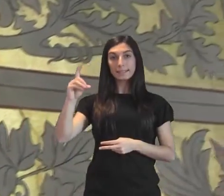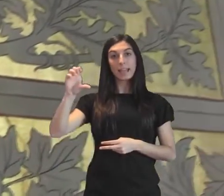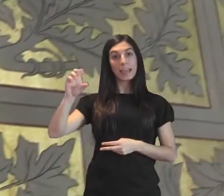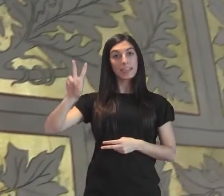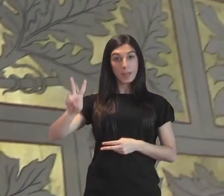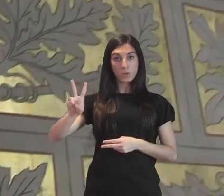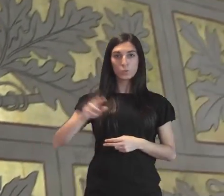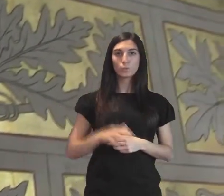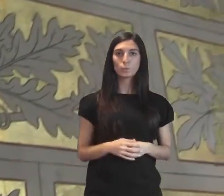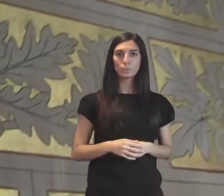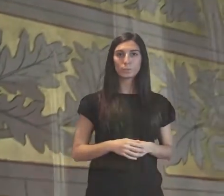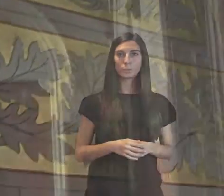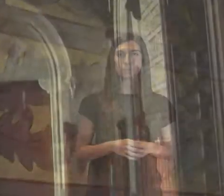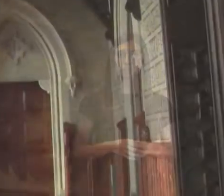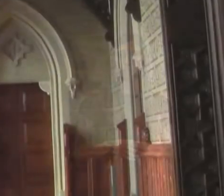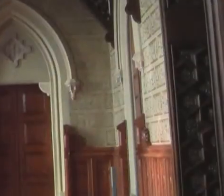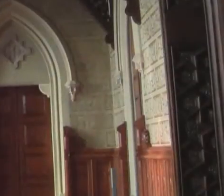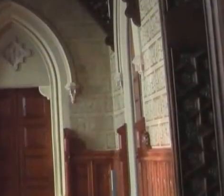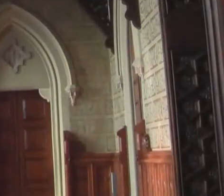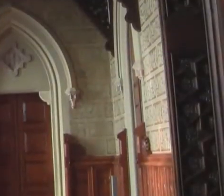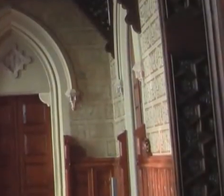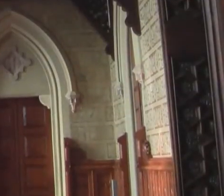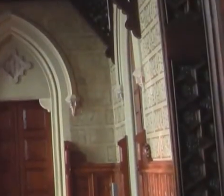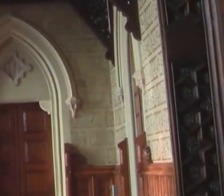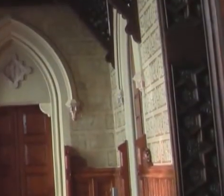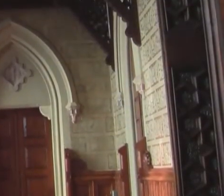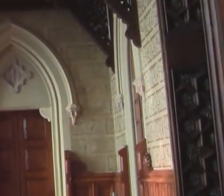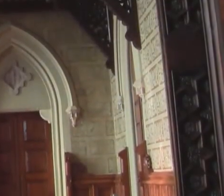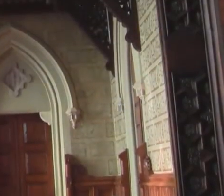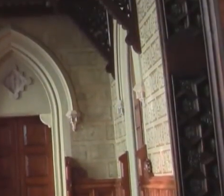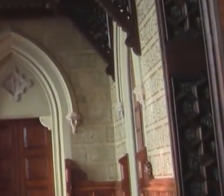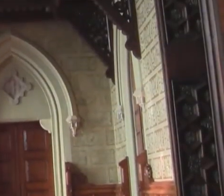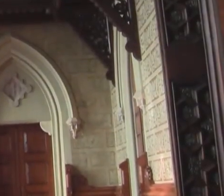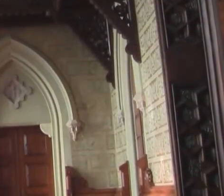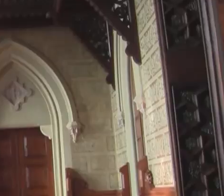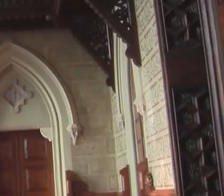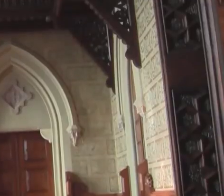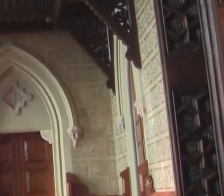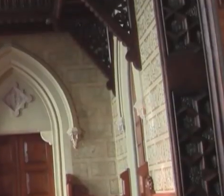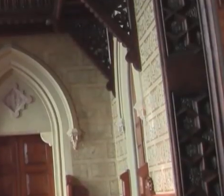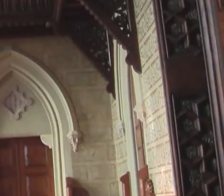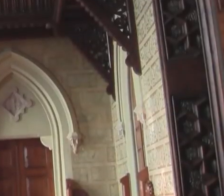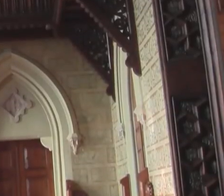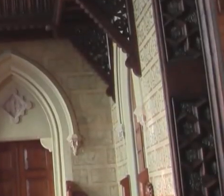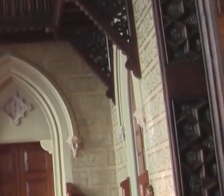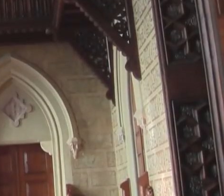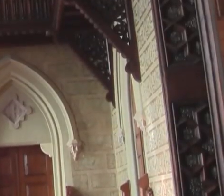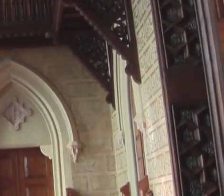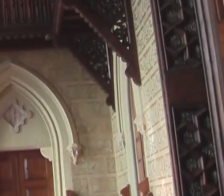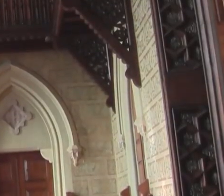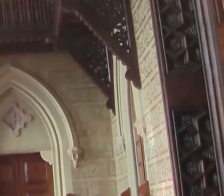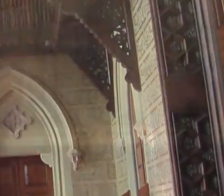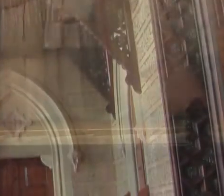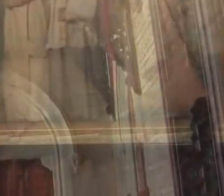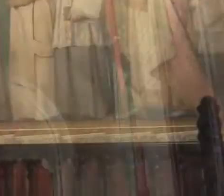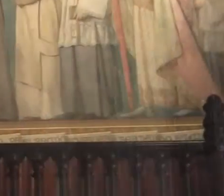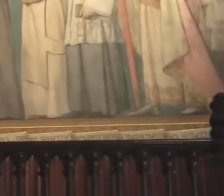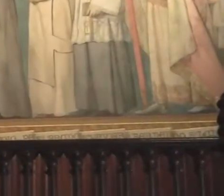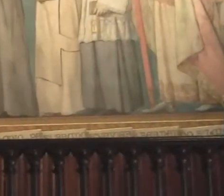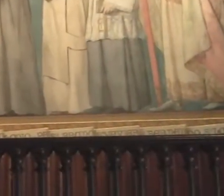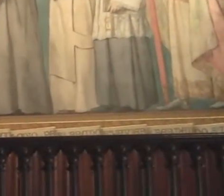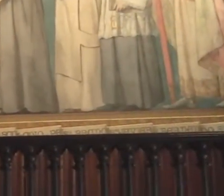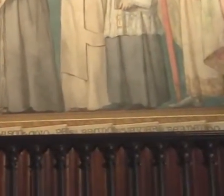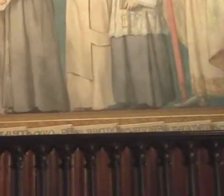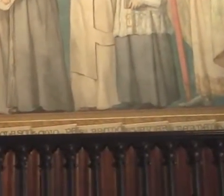vegetal. A media altura se encuentra una galería abalaustrada de madera, sobre la que se desarrolla un gran friso, pintado sobre